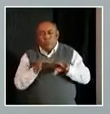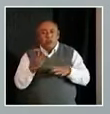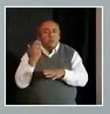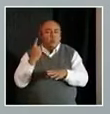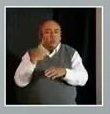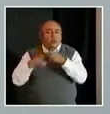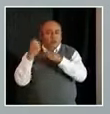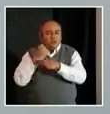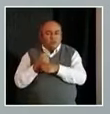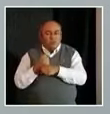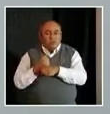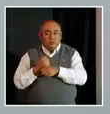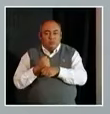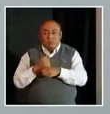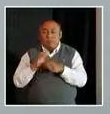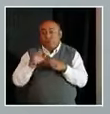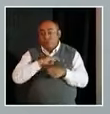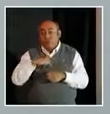año,